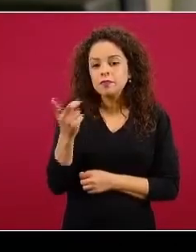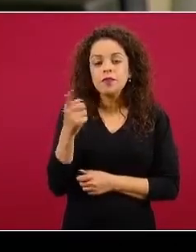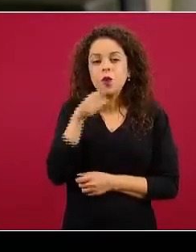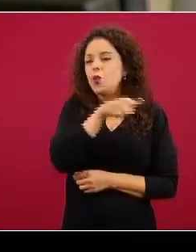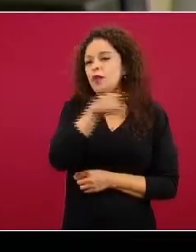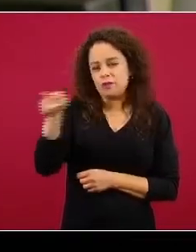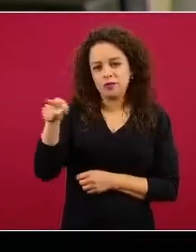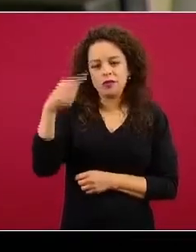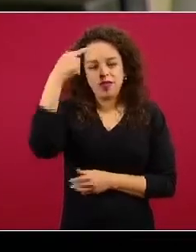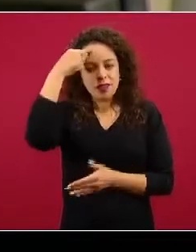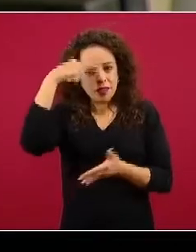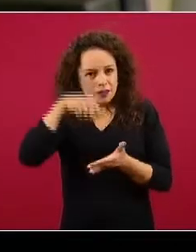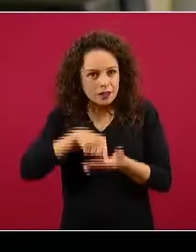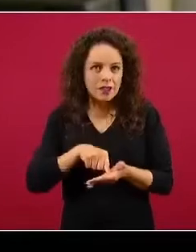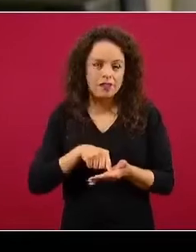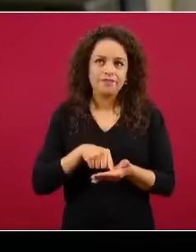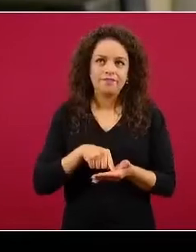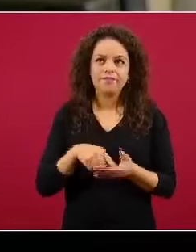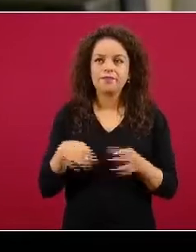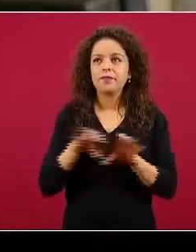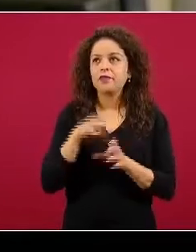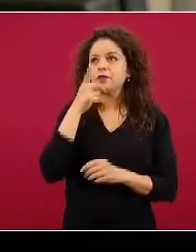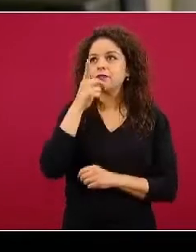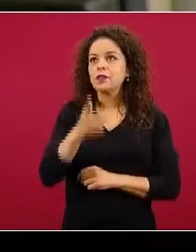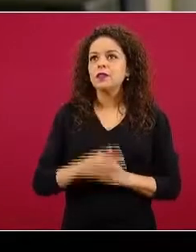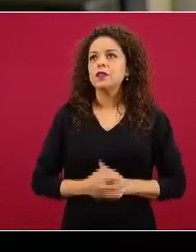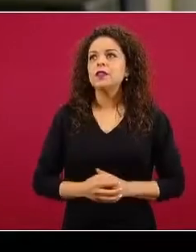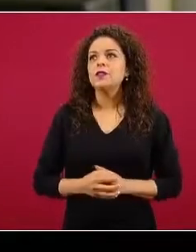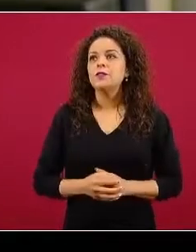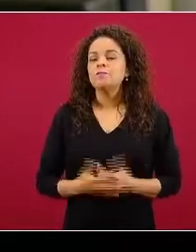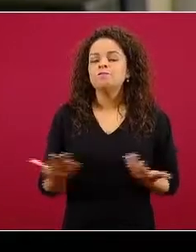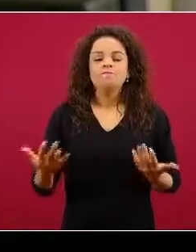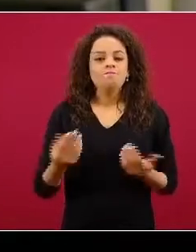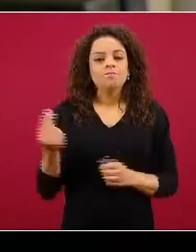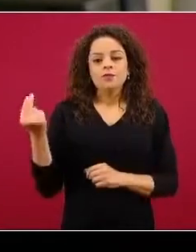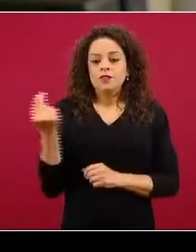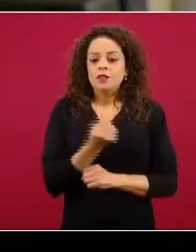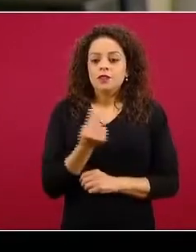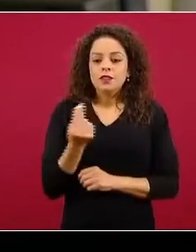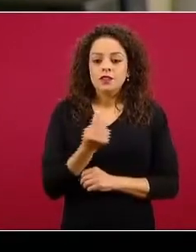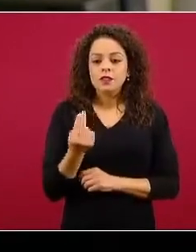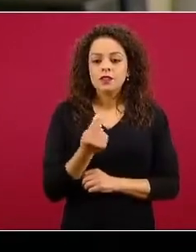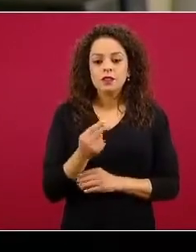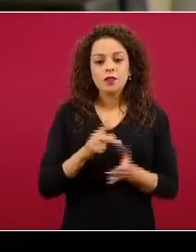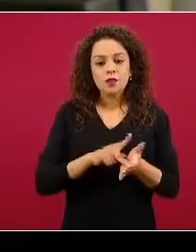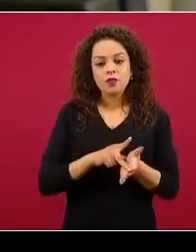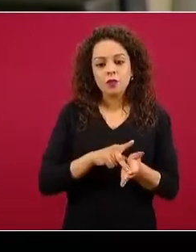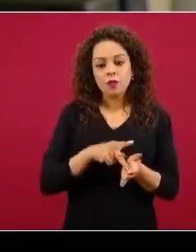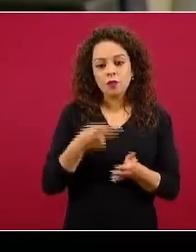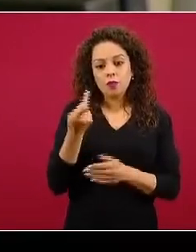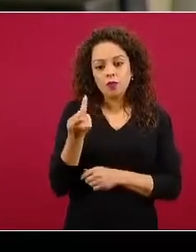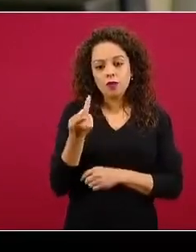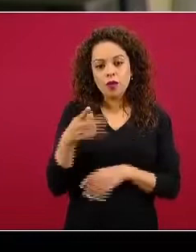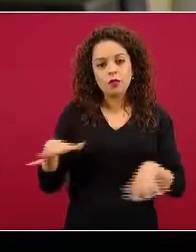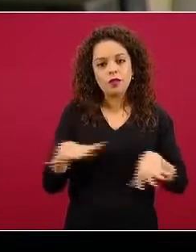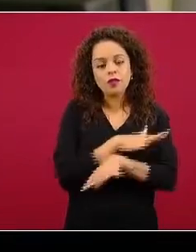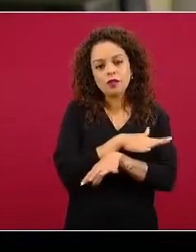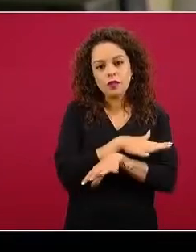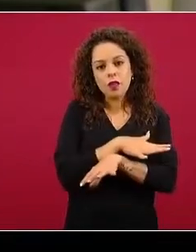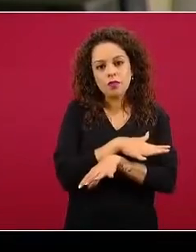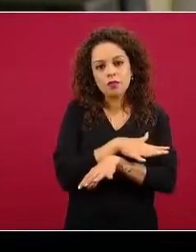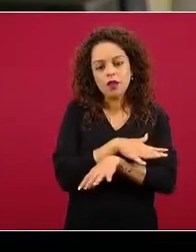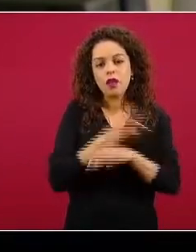ustedes que de alguna manera habría que reivindicar pues el modelo que se ha establecido aquí de